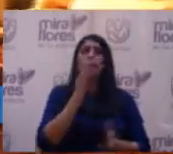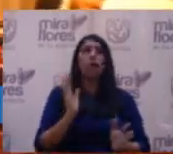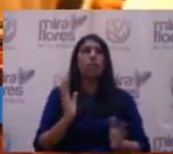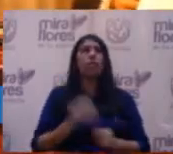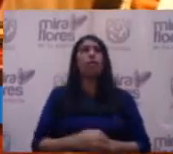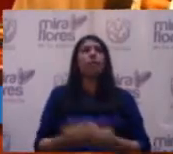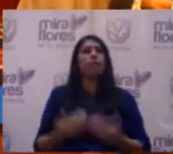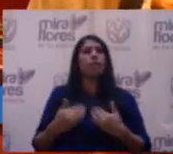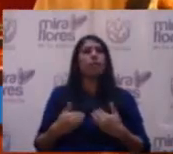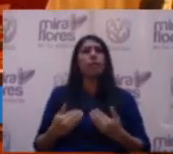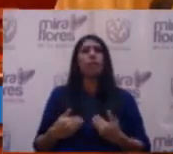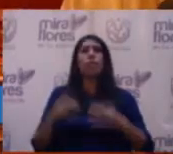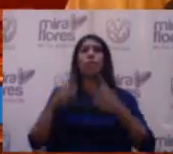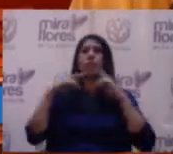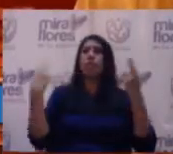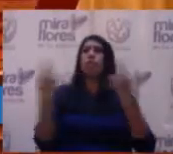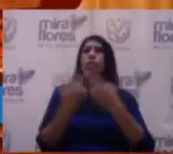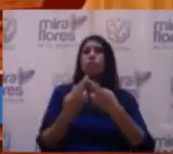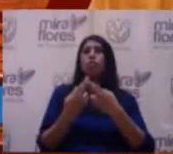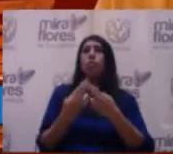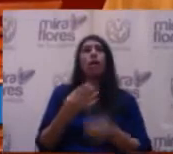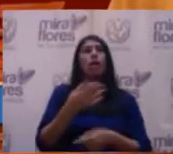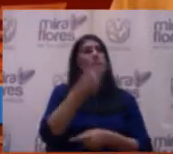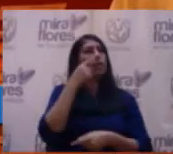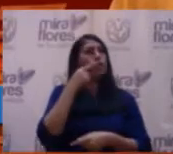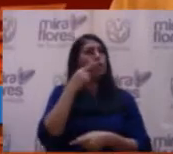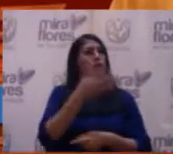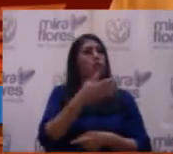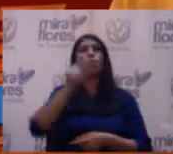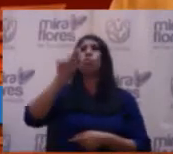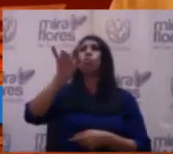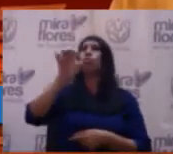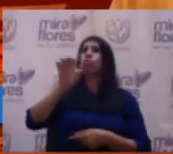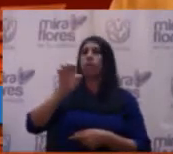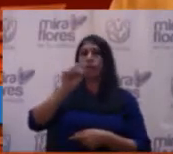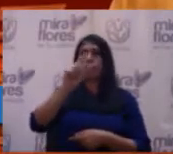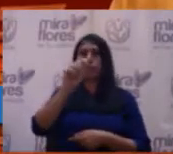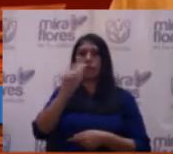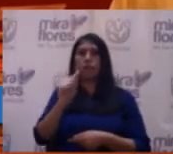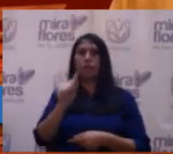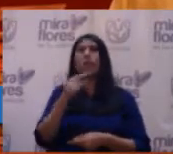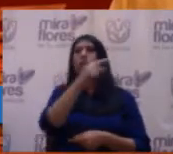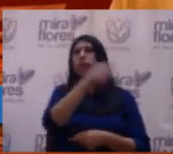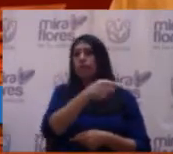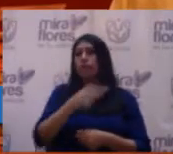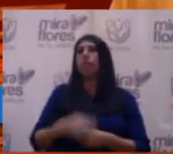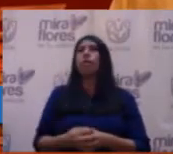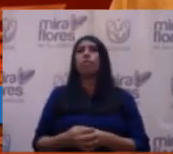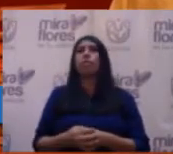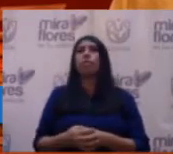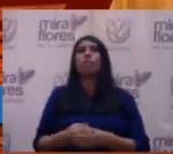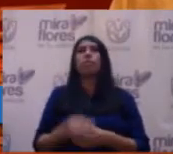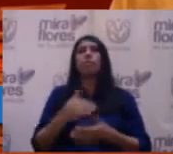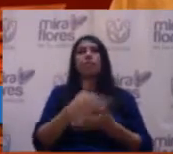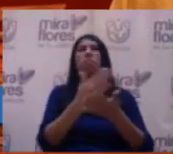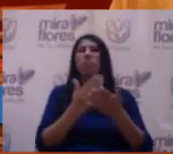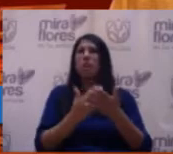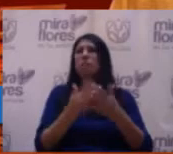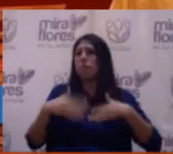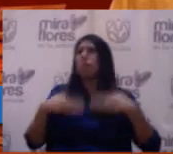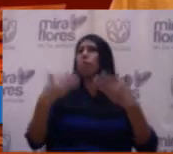en sala al señor Tuesta, que va a hacer la exposición, que va a ser parte de lo que se va a tener